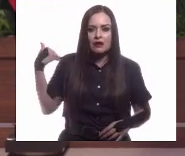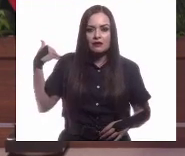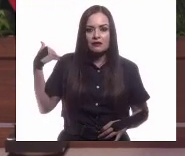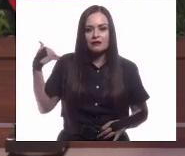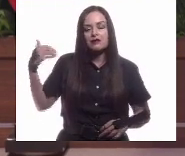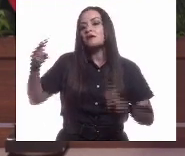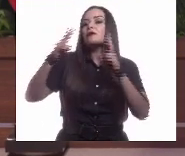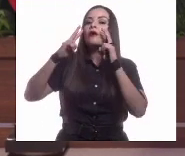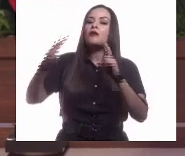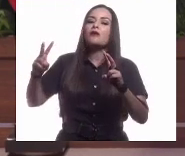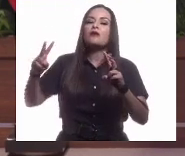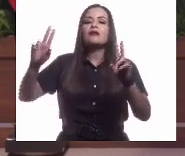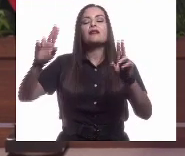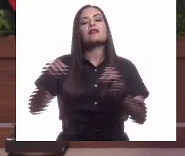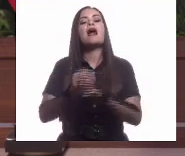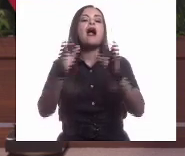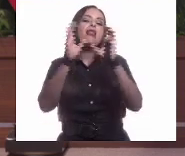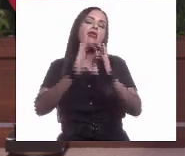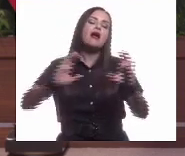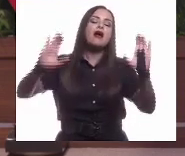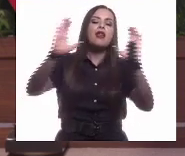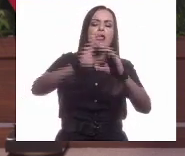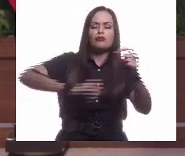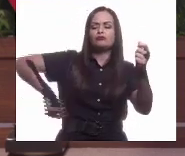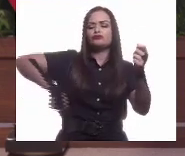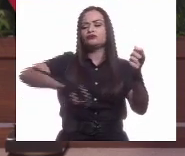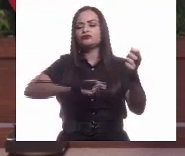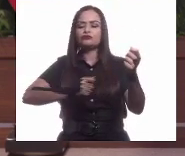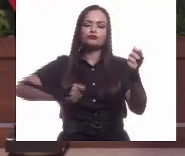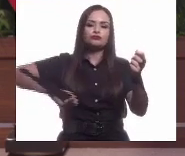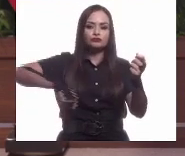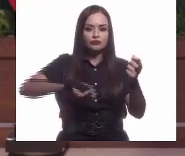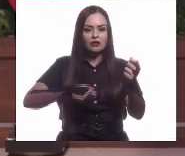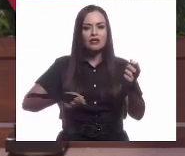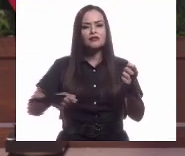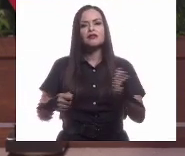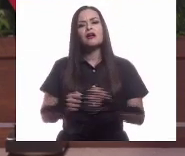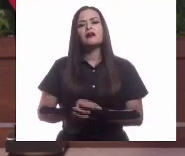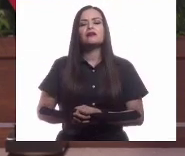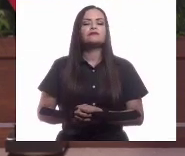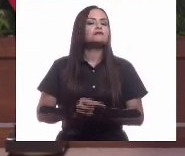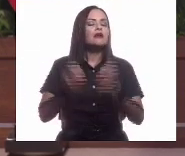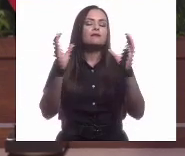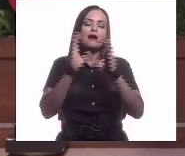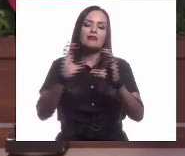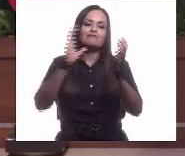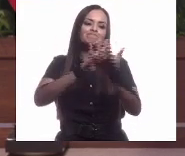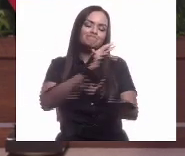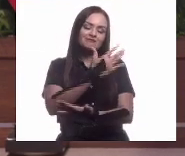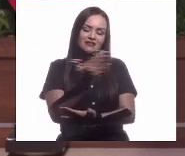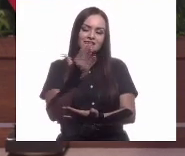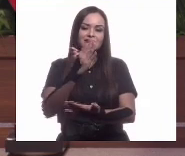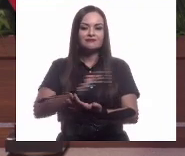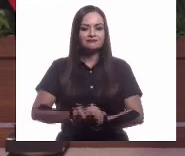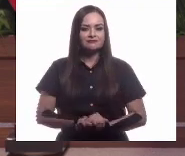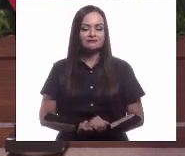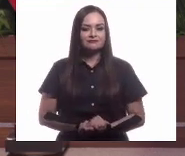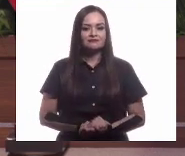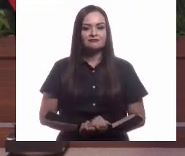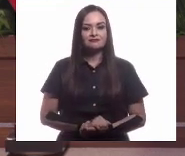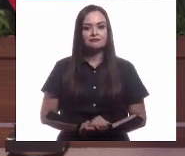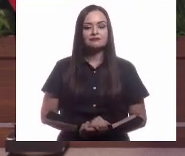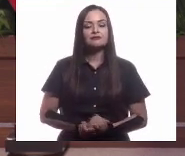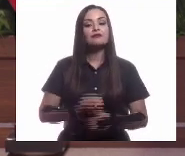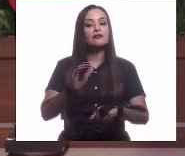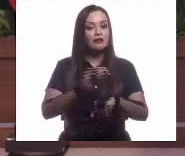maravilloso concierto por parte de la Orquesta de la Secretaría de Marina y el Mariachi. De nuevo, muchas gracias, almirante. Hoy,